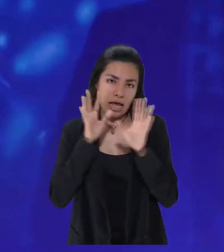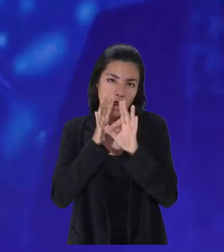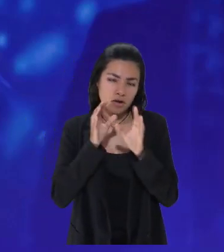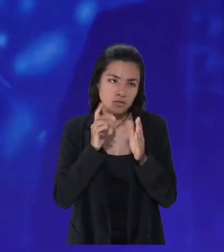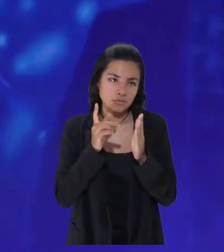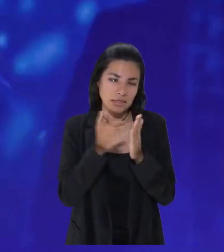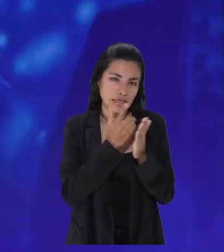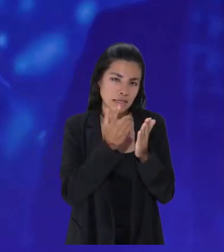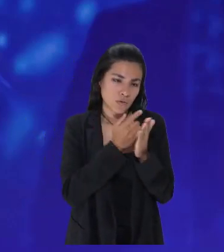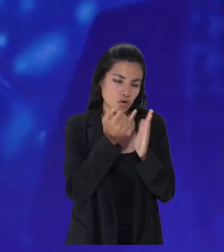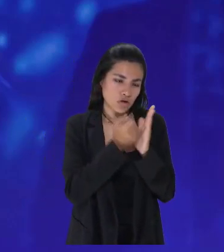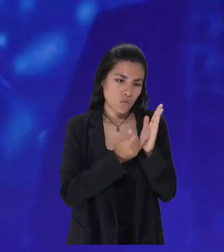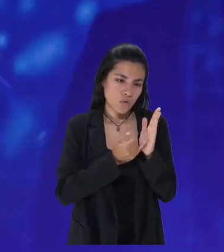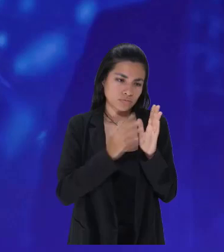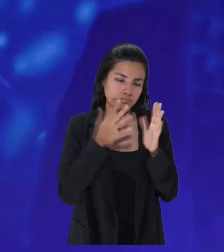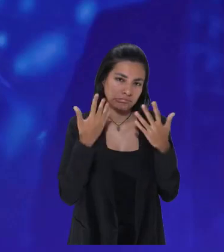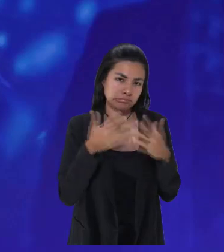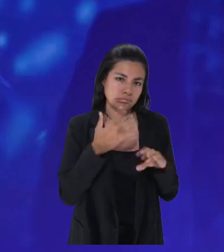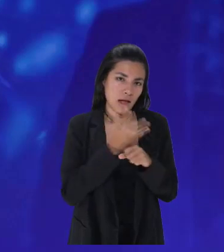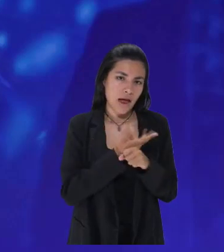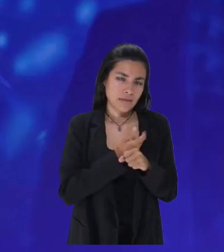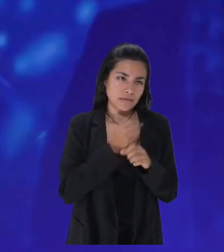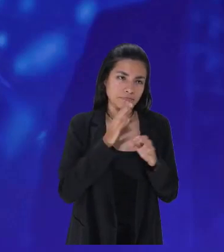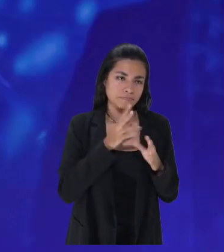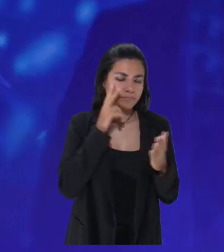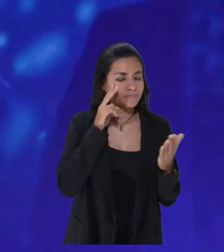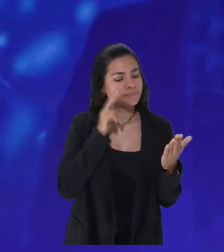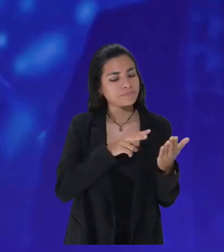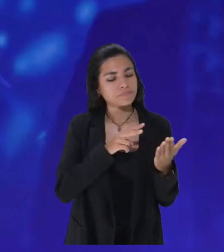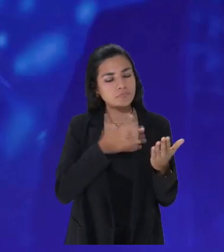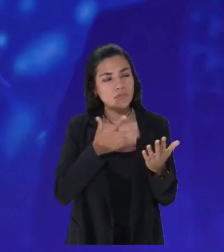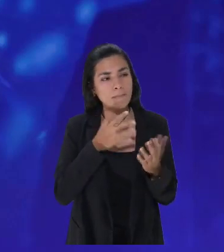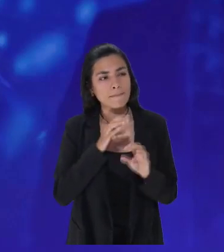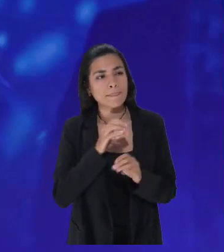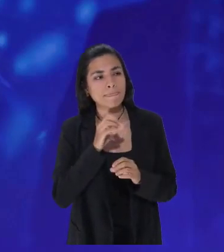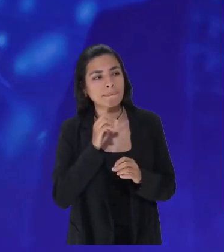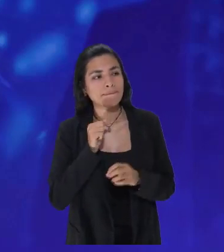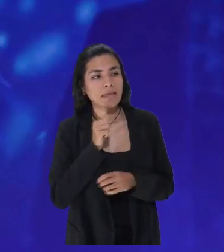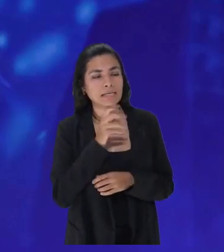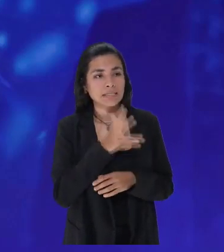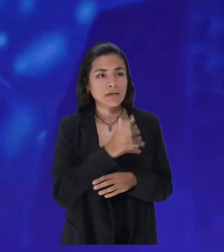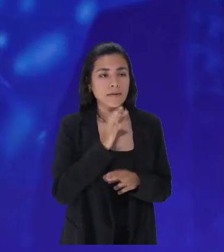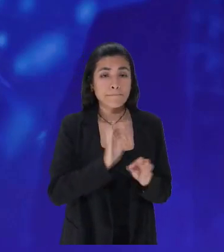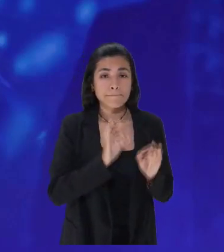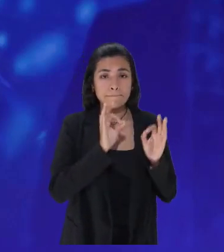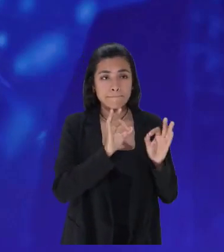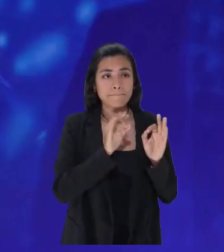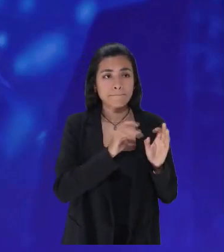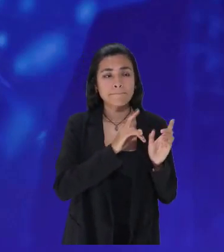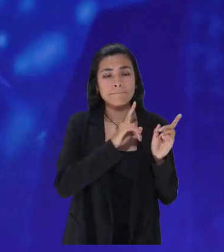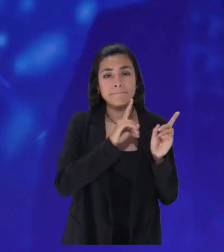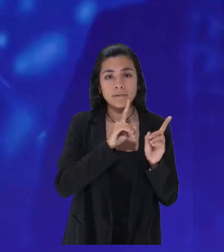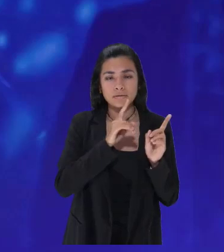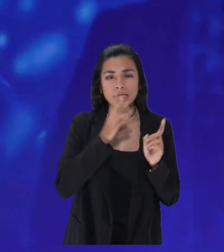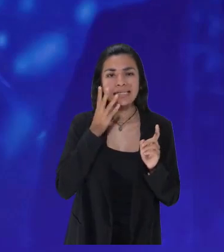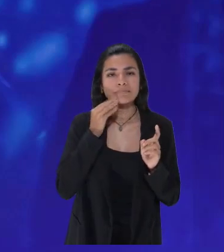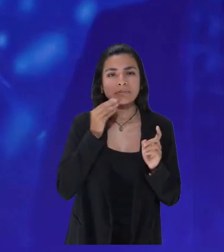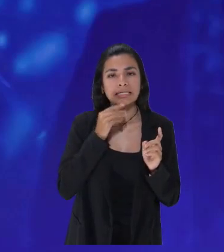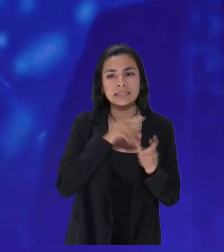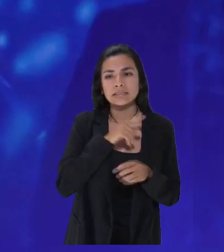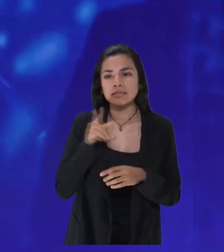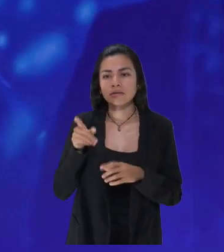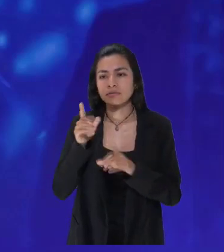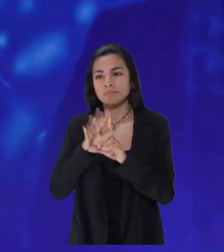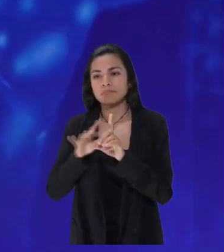encanta, es un arte, ¿cierto? Pero imagínate, yo voy al libro con los dibujos, está muy bien descrito, y ahora llego a esta experiencia, ya tengo un